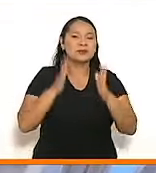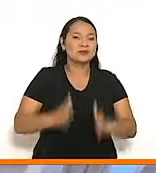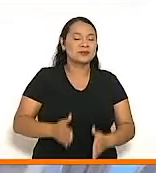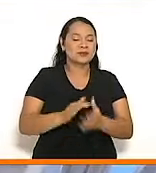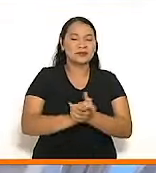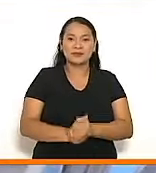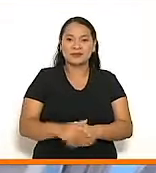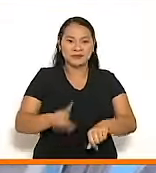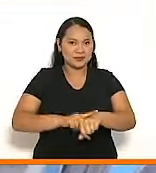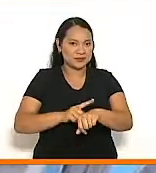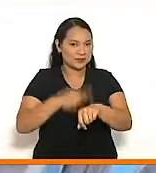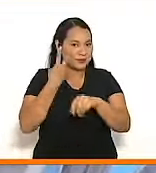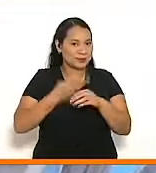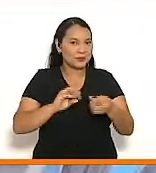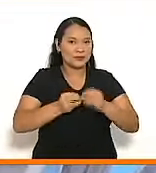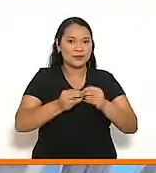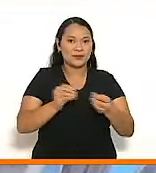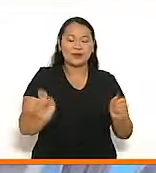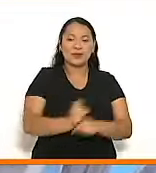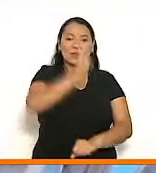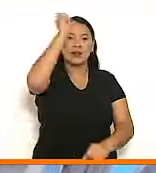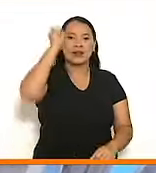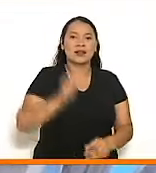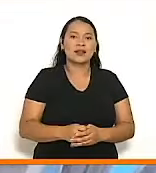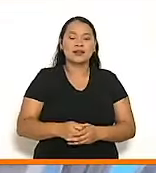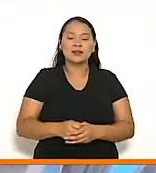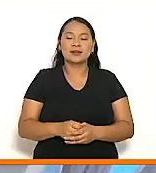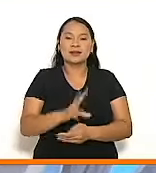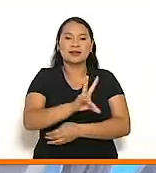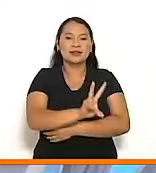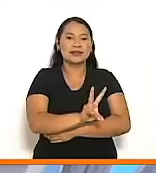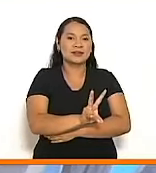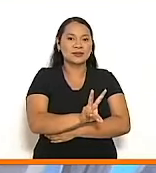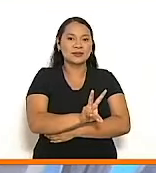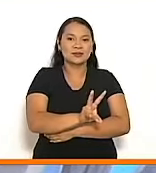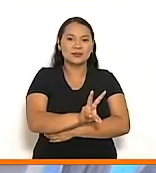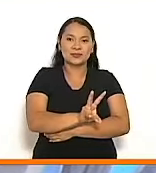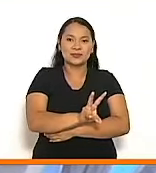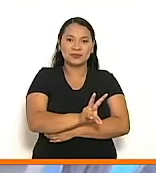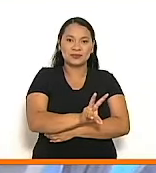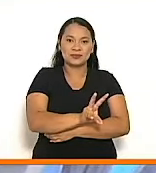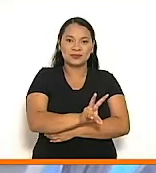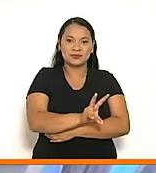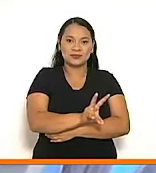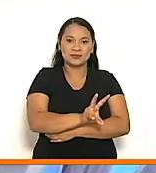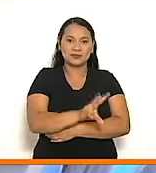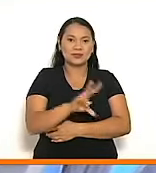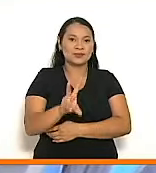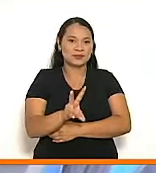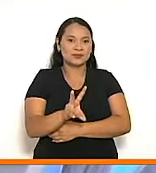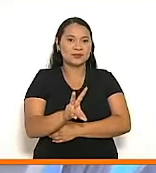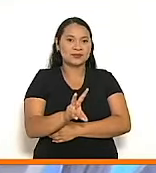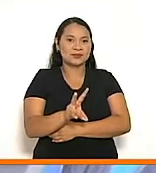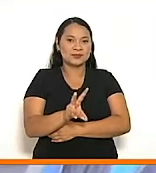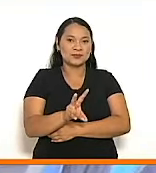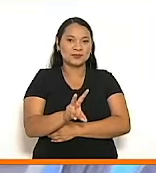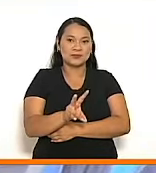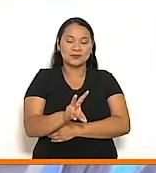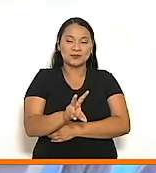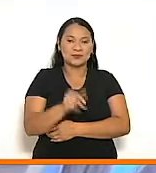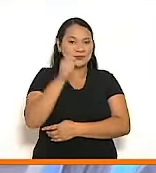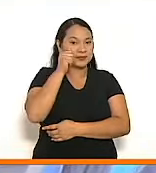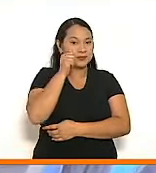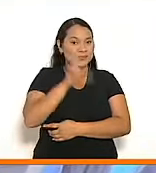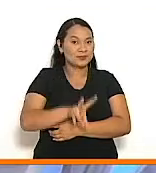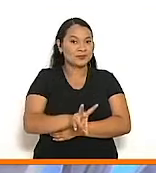daremos a conocer tu primer dígito. Este es el 7, segundo dígito. 7, tercer y último dígito,